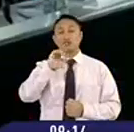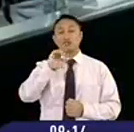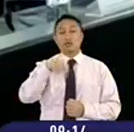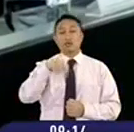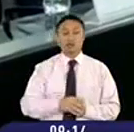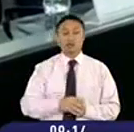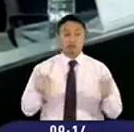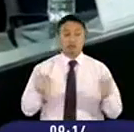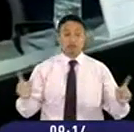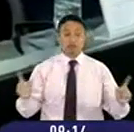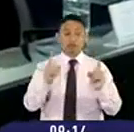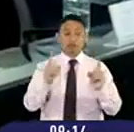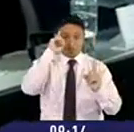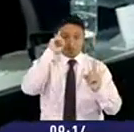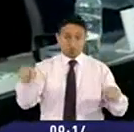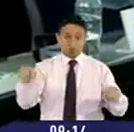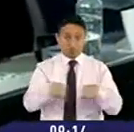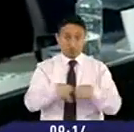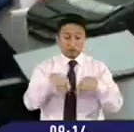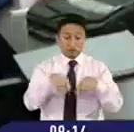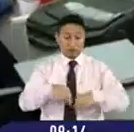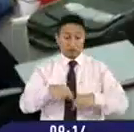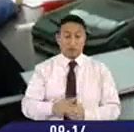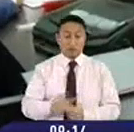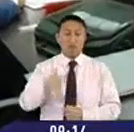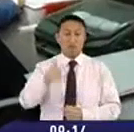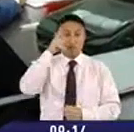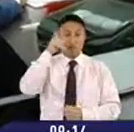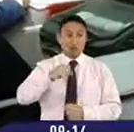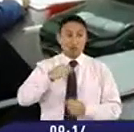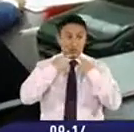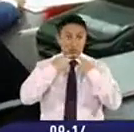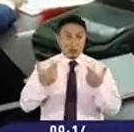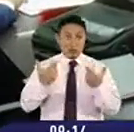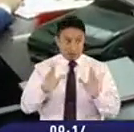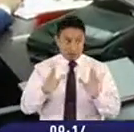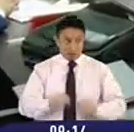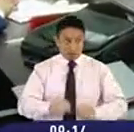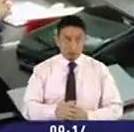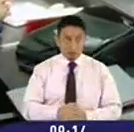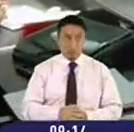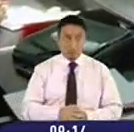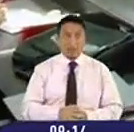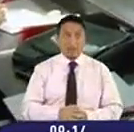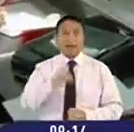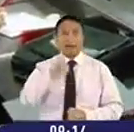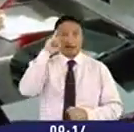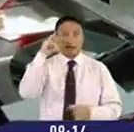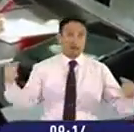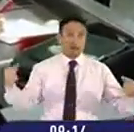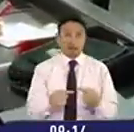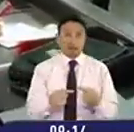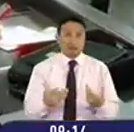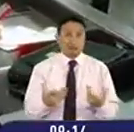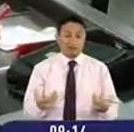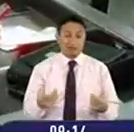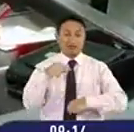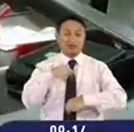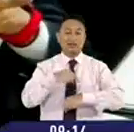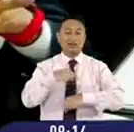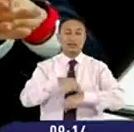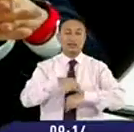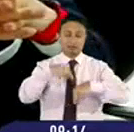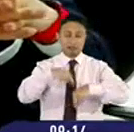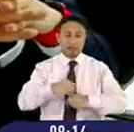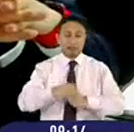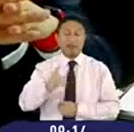entre las partes, el gobierno del presidente Lasso puede anunciar el incremento. Si no existe ese acuerdo por los plazos y tomando en cuenta la